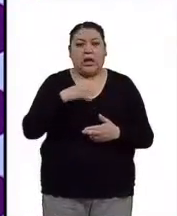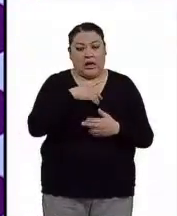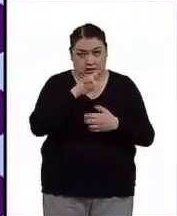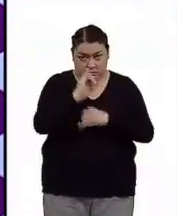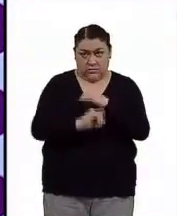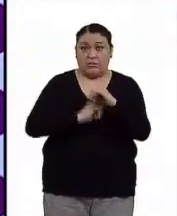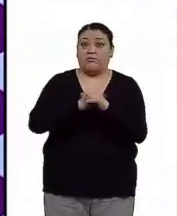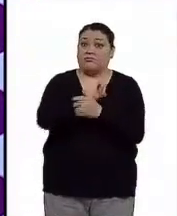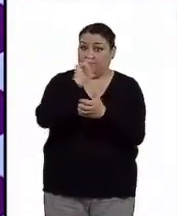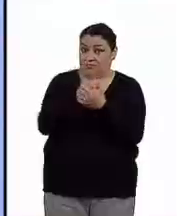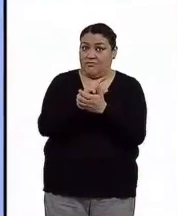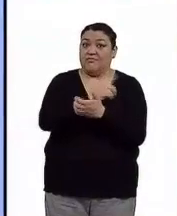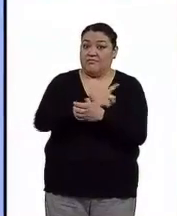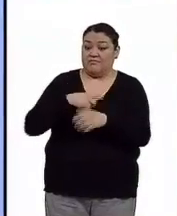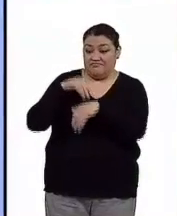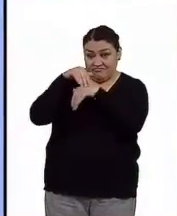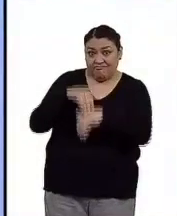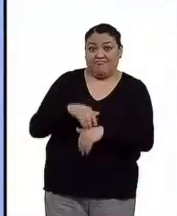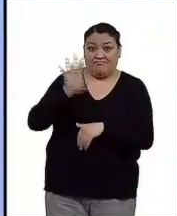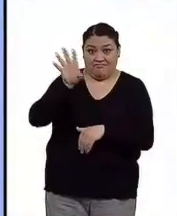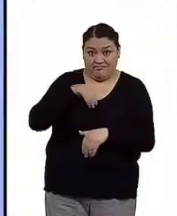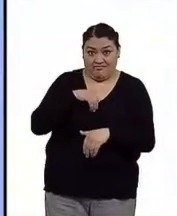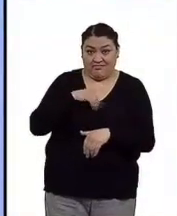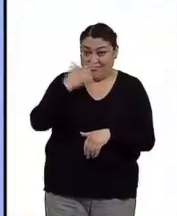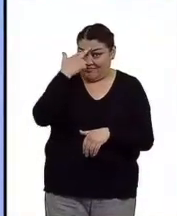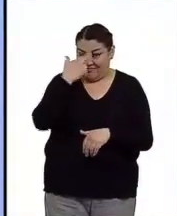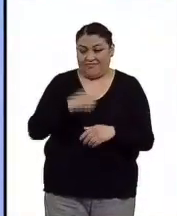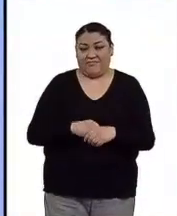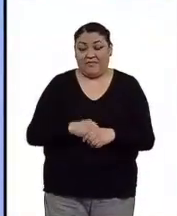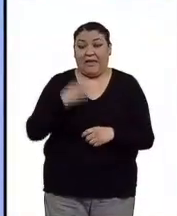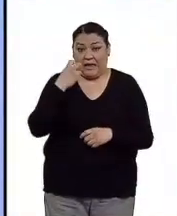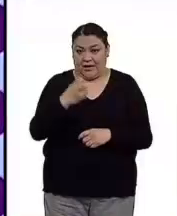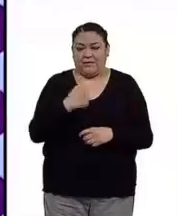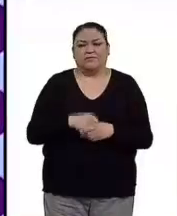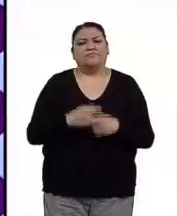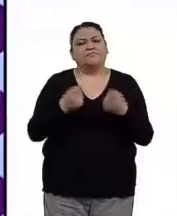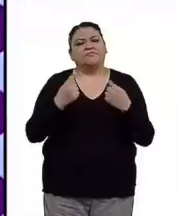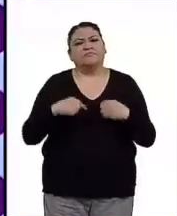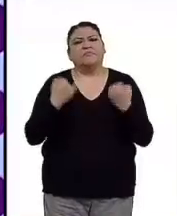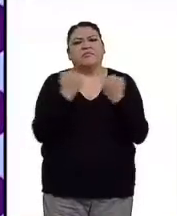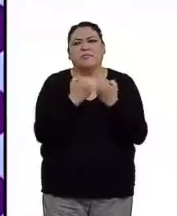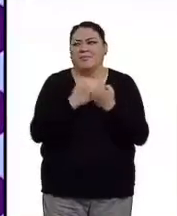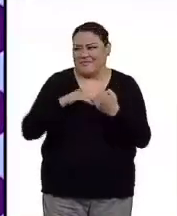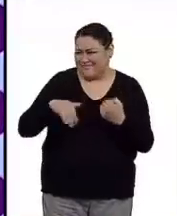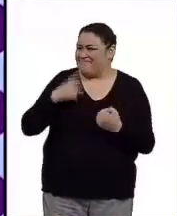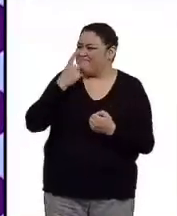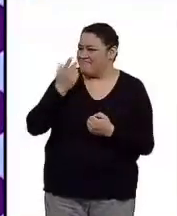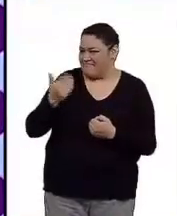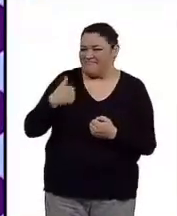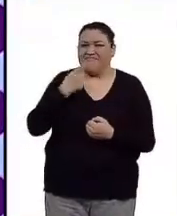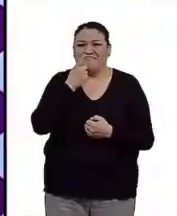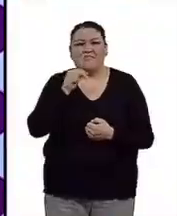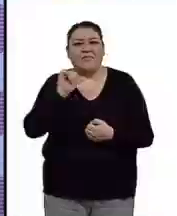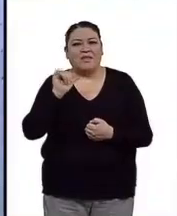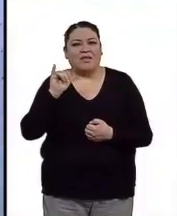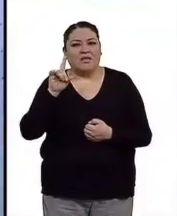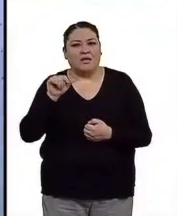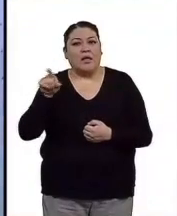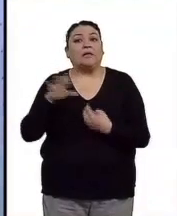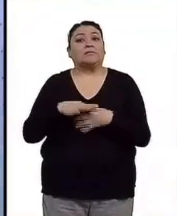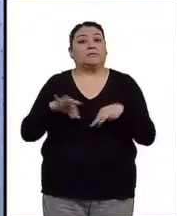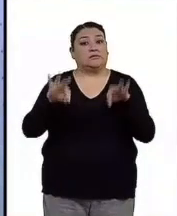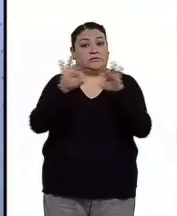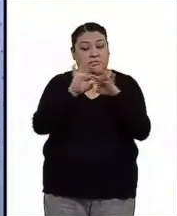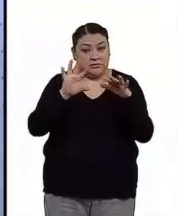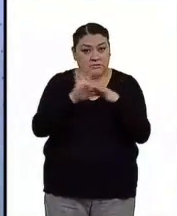estándares internacionales como pisos mínimos. En el marco de esto, pues retomando lo que dice Aida, creo que eso es fundamental,